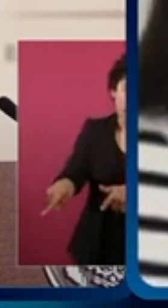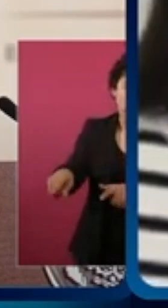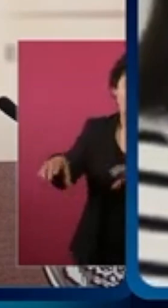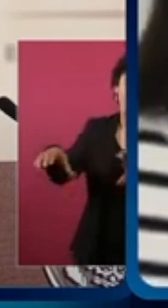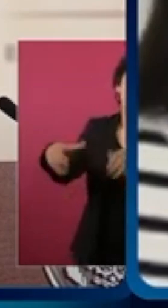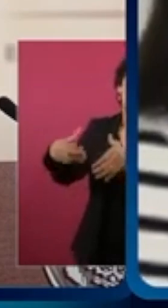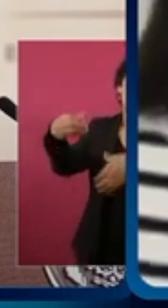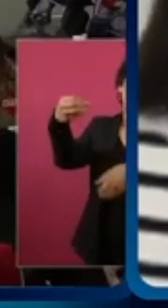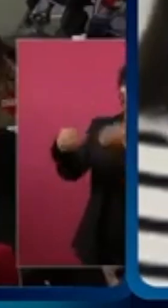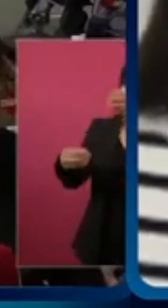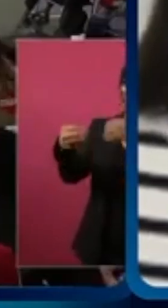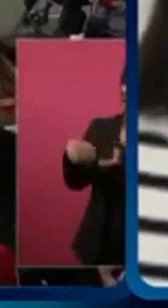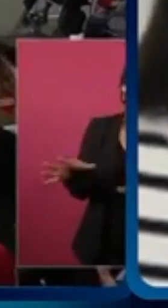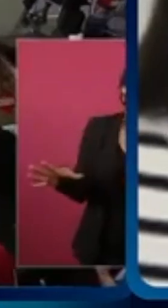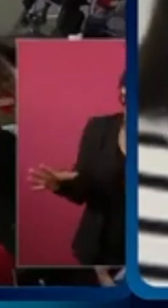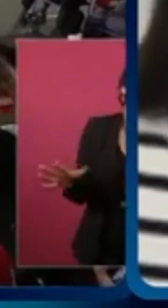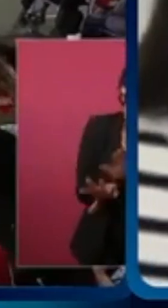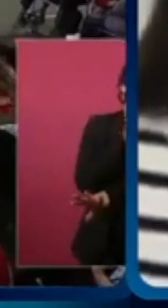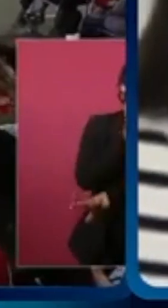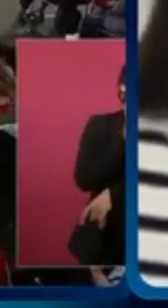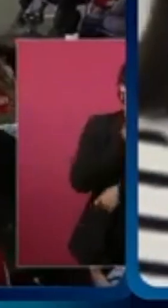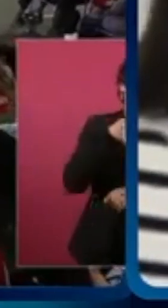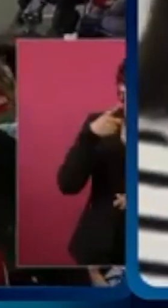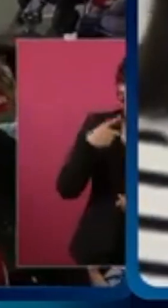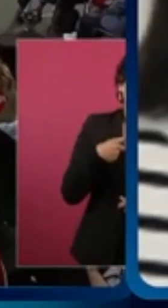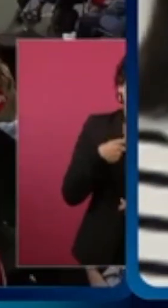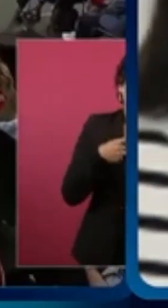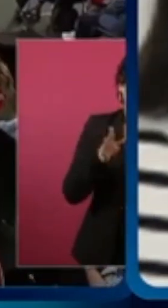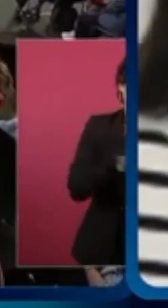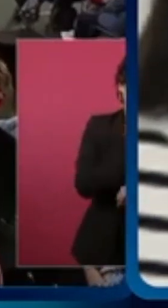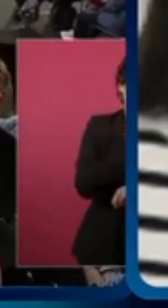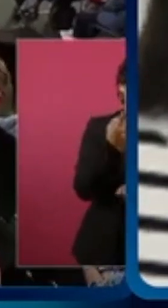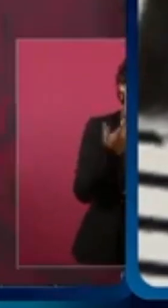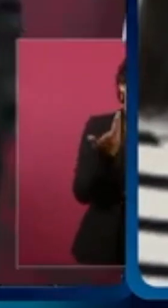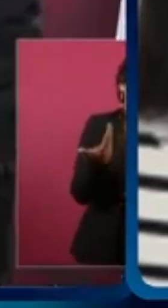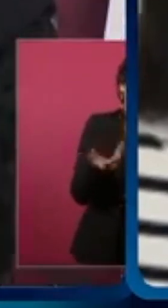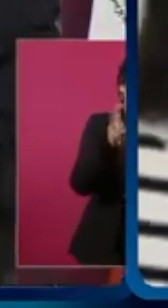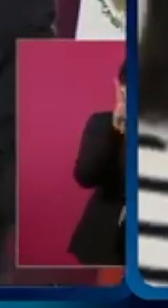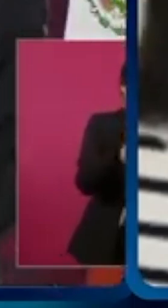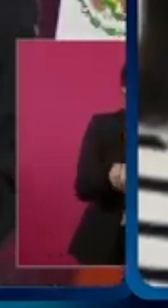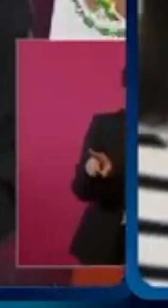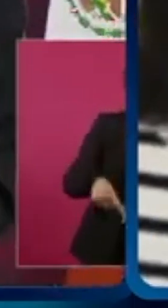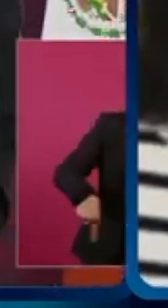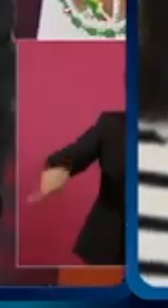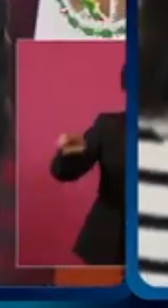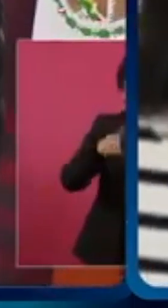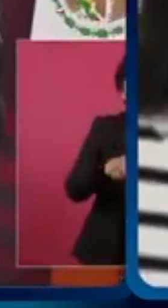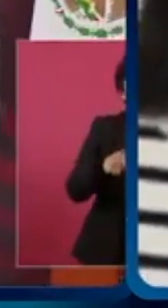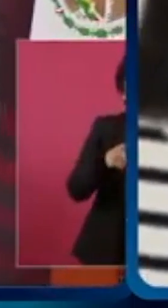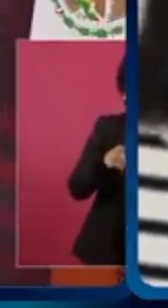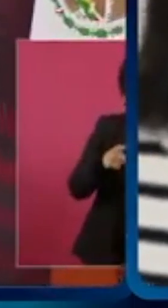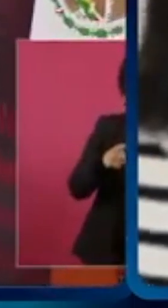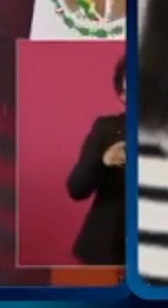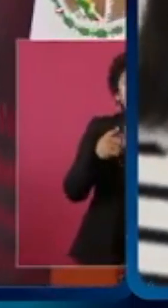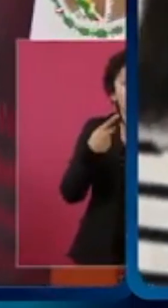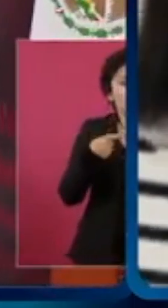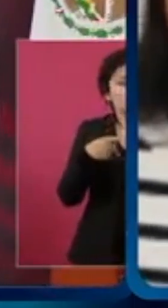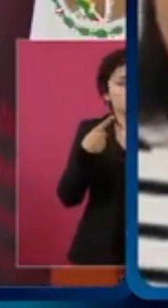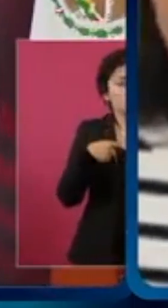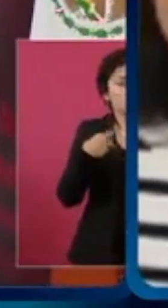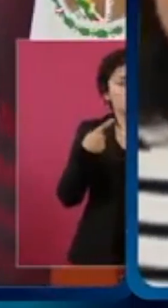Que no puede ser posible que le estén dando libertad a presuntos delincuentes.